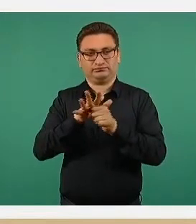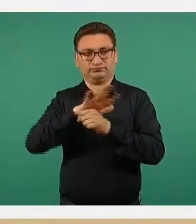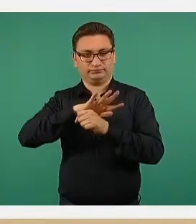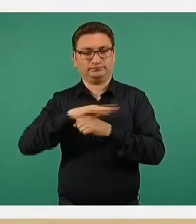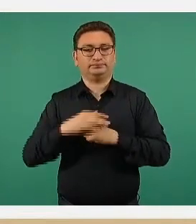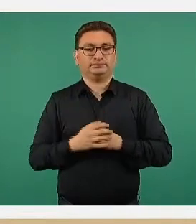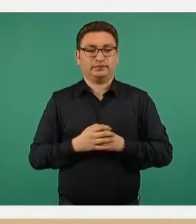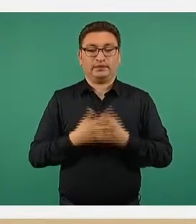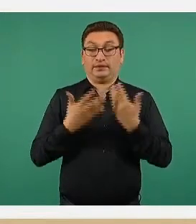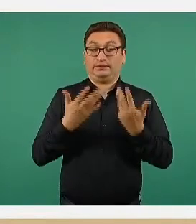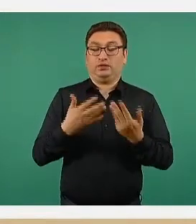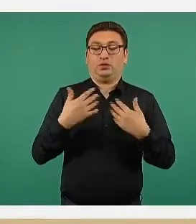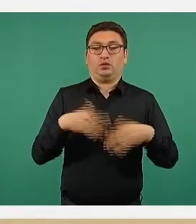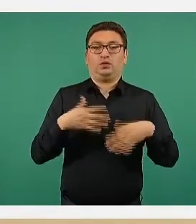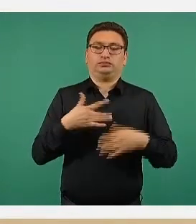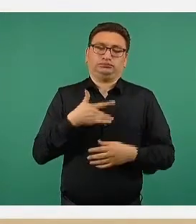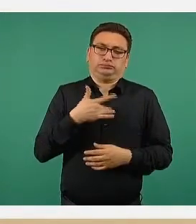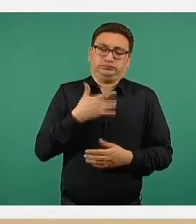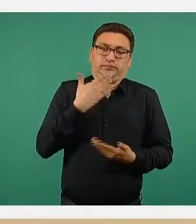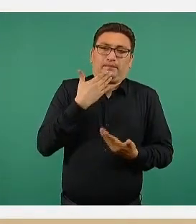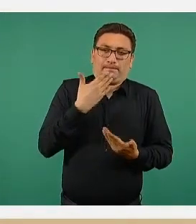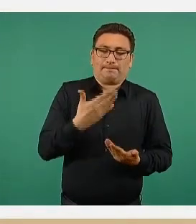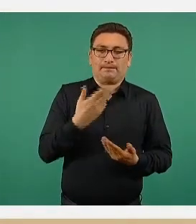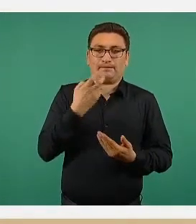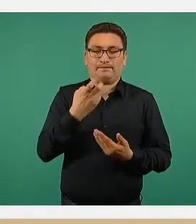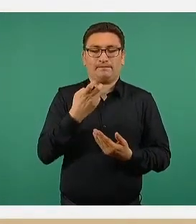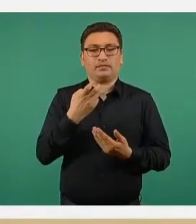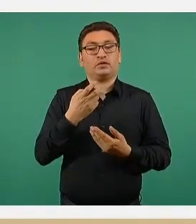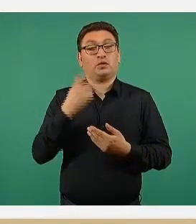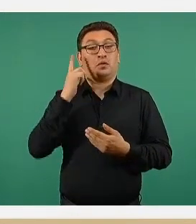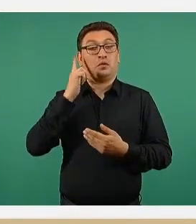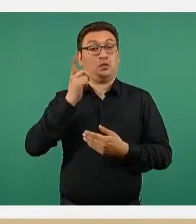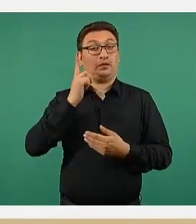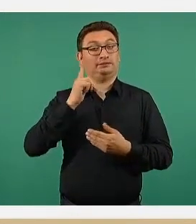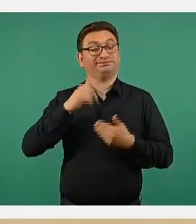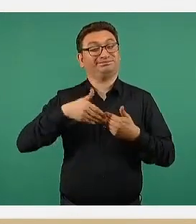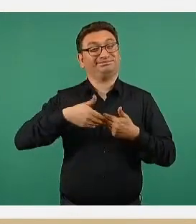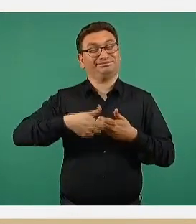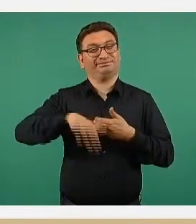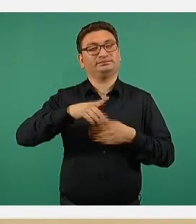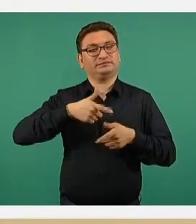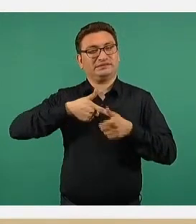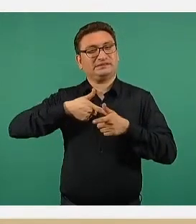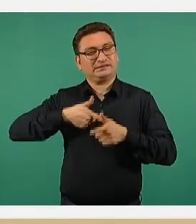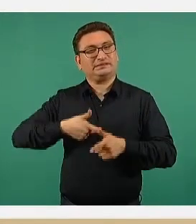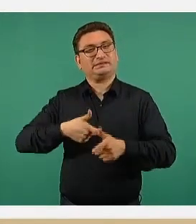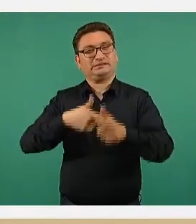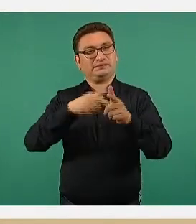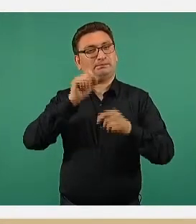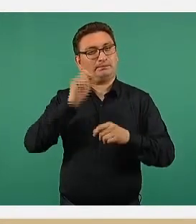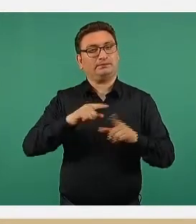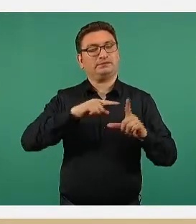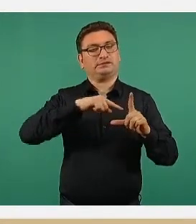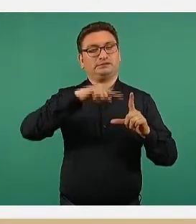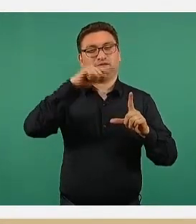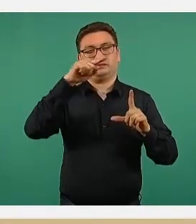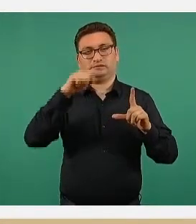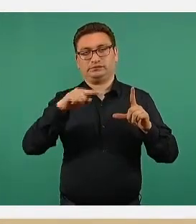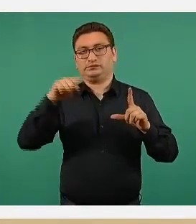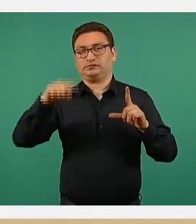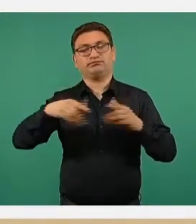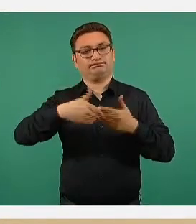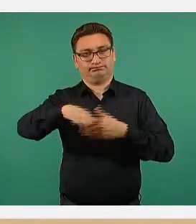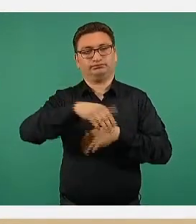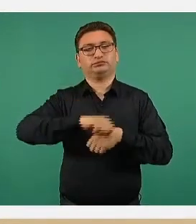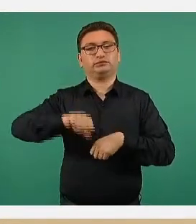COVID-19, lo cual es sumamente favorable, y esperemos continuar por esta misma tendencia en las siguientes